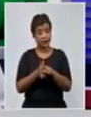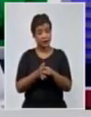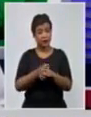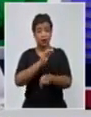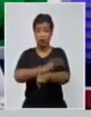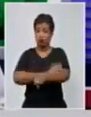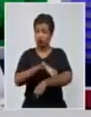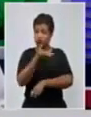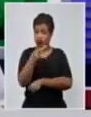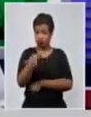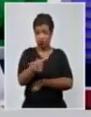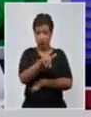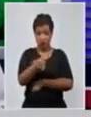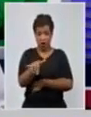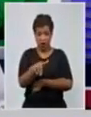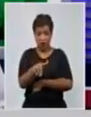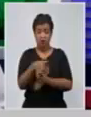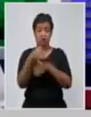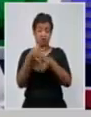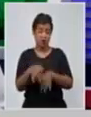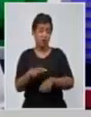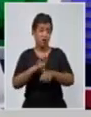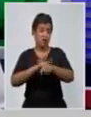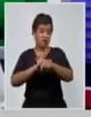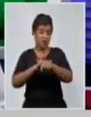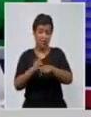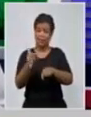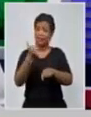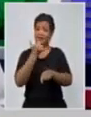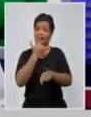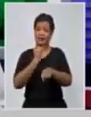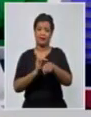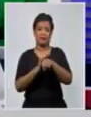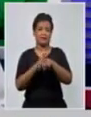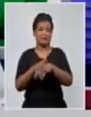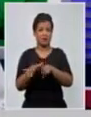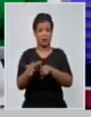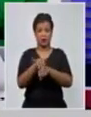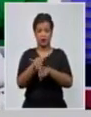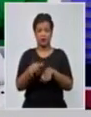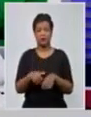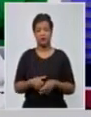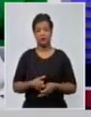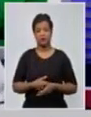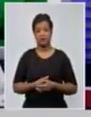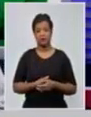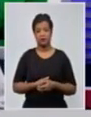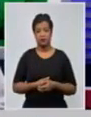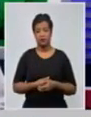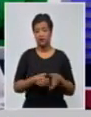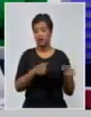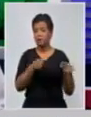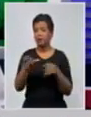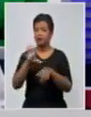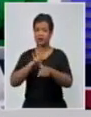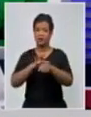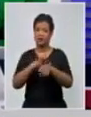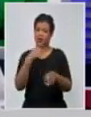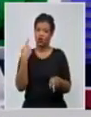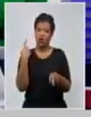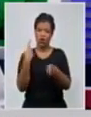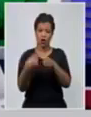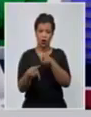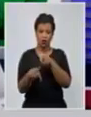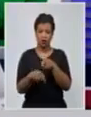hipertensión arterial, comorbilidad que se asocia mucho con esta enfermedad y la evolución tórpida, además de tener otra enfermedad como